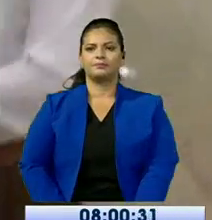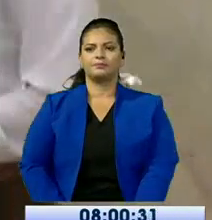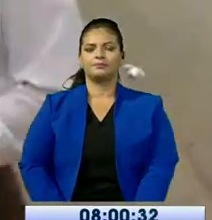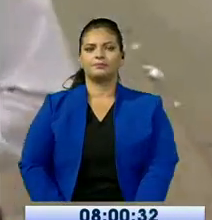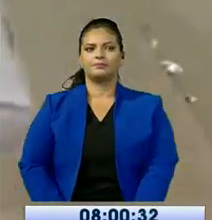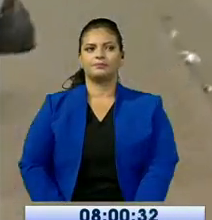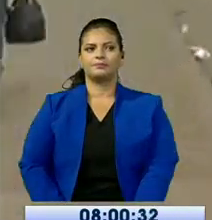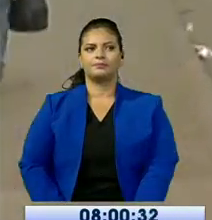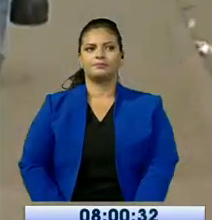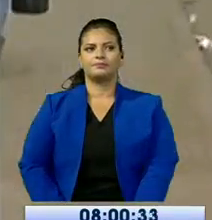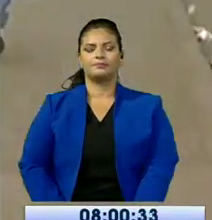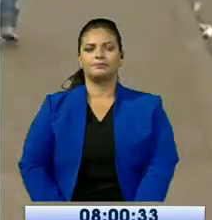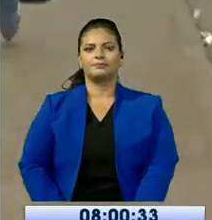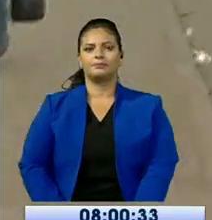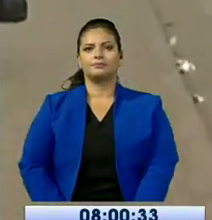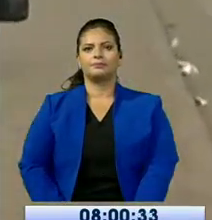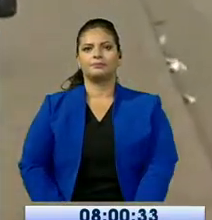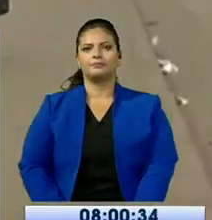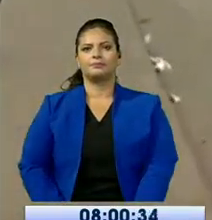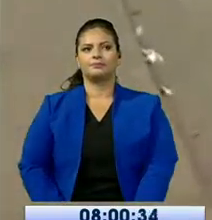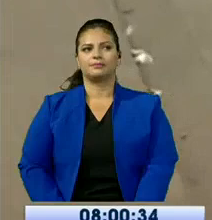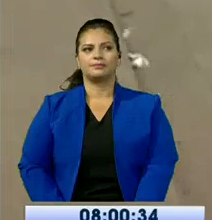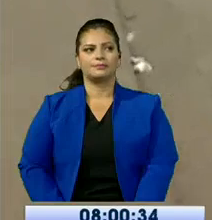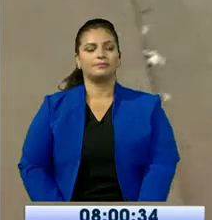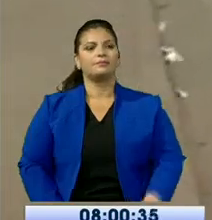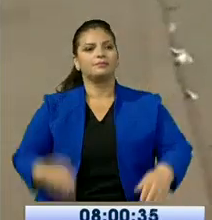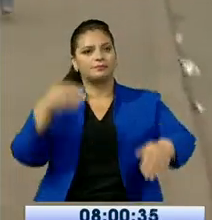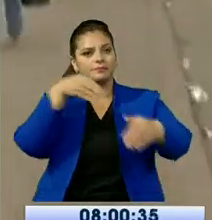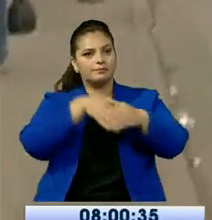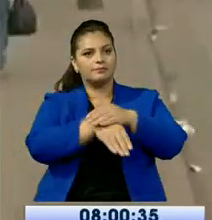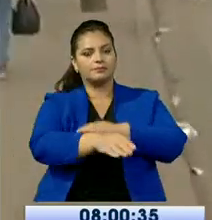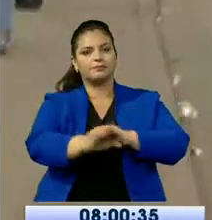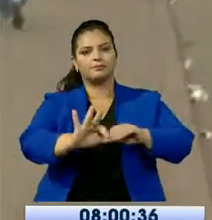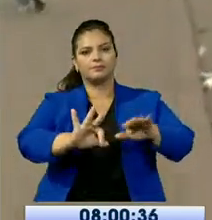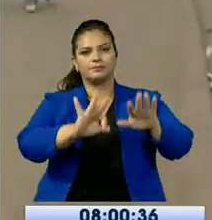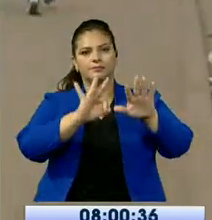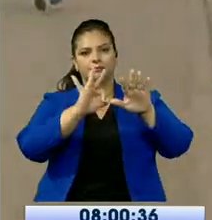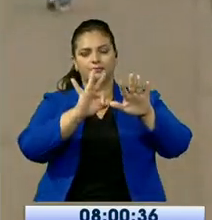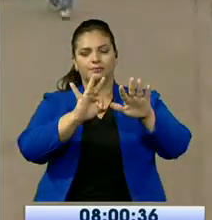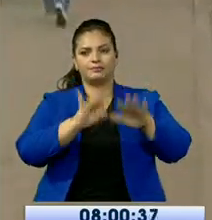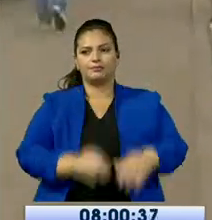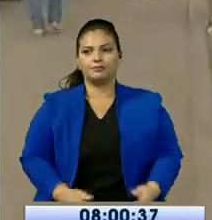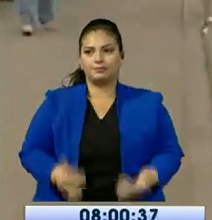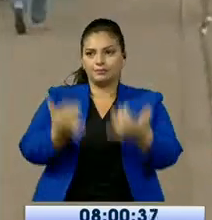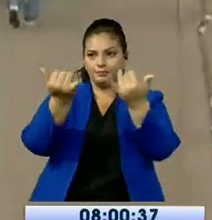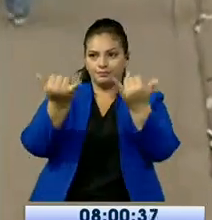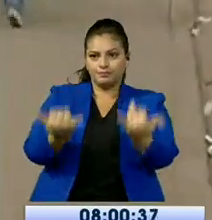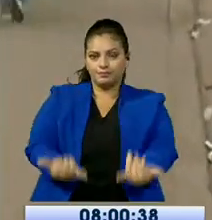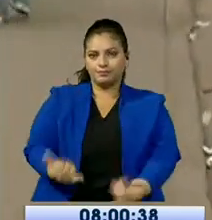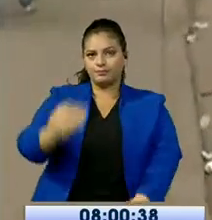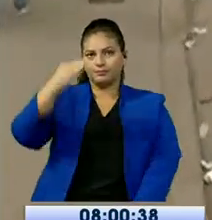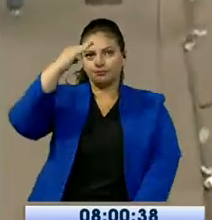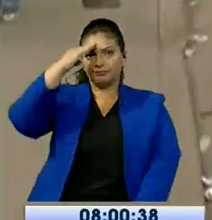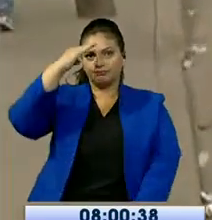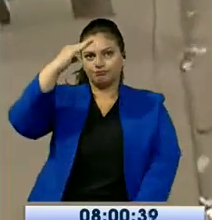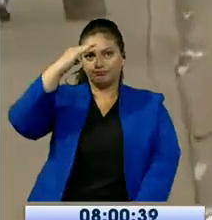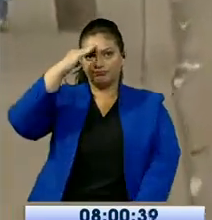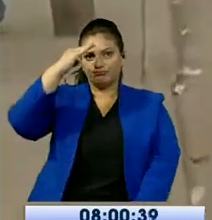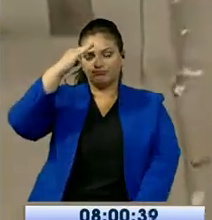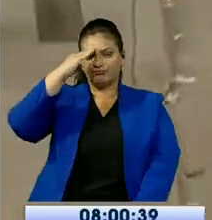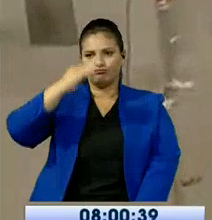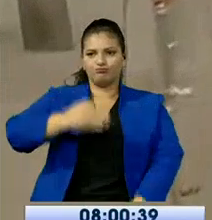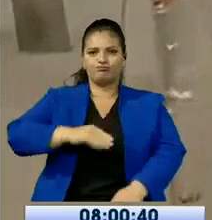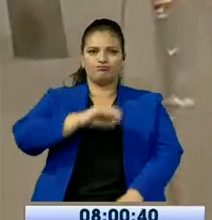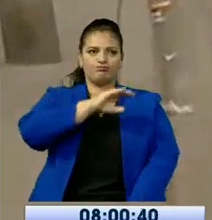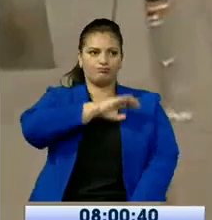Entrada de la 8, donde se está generando un operativo policial en estos instantes. Presten mucha atención porque